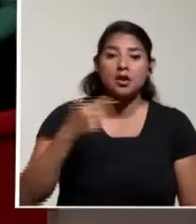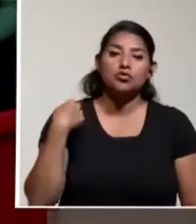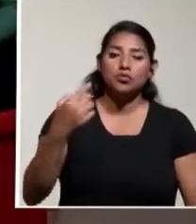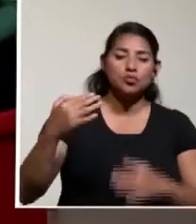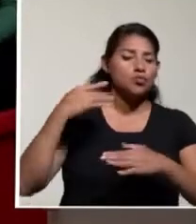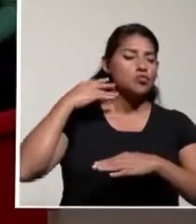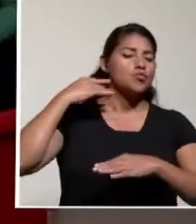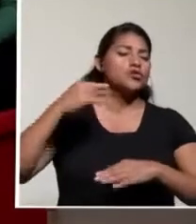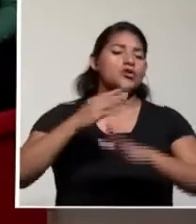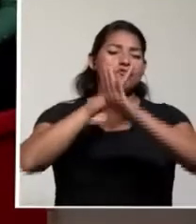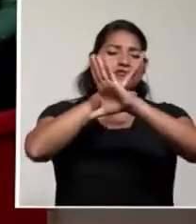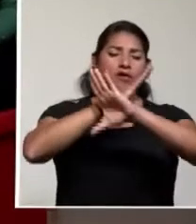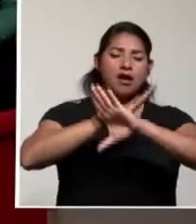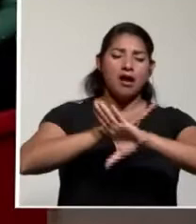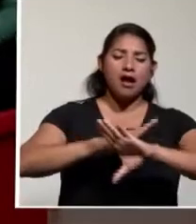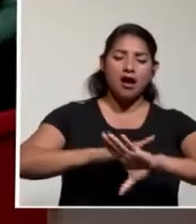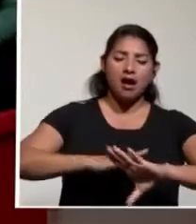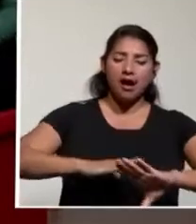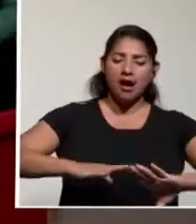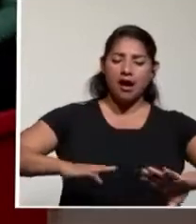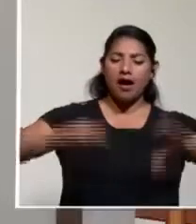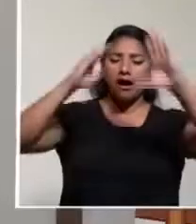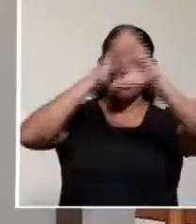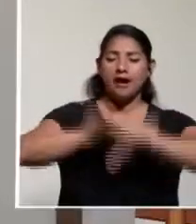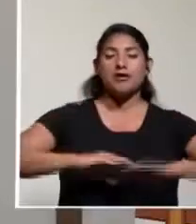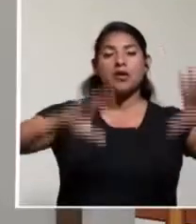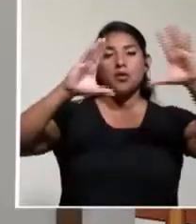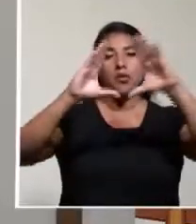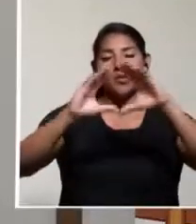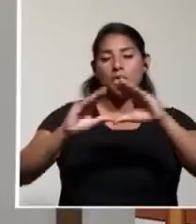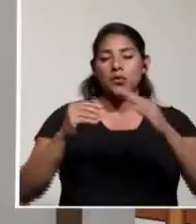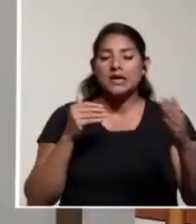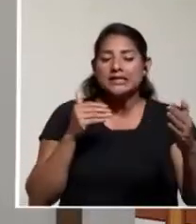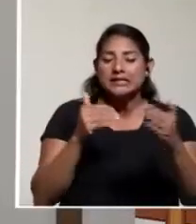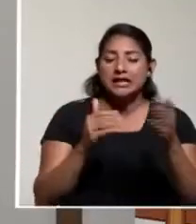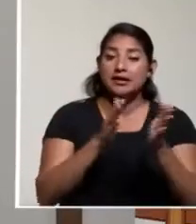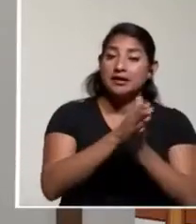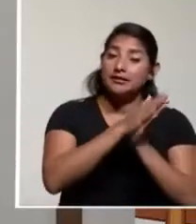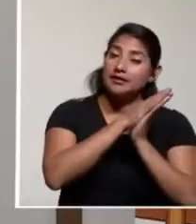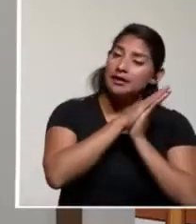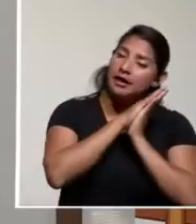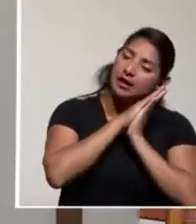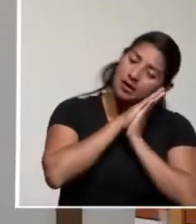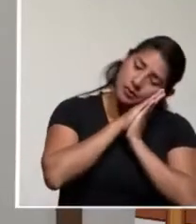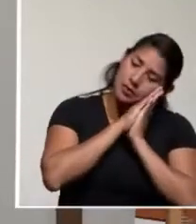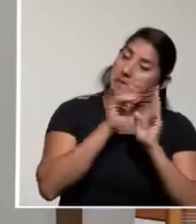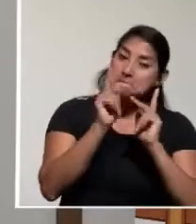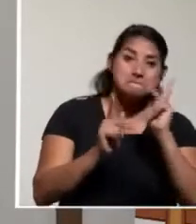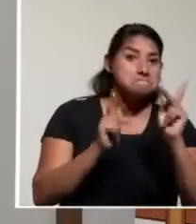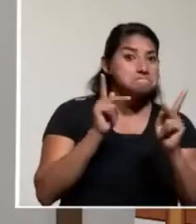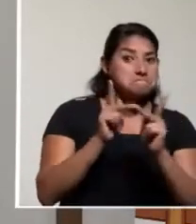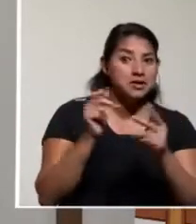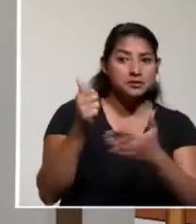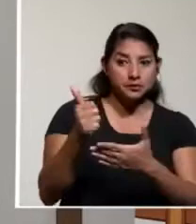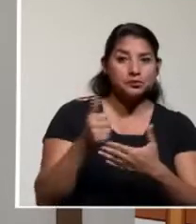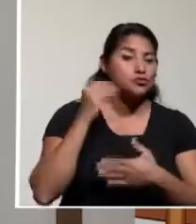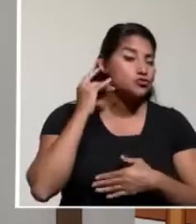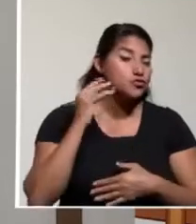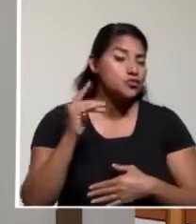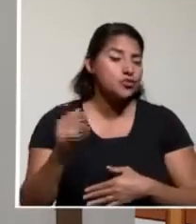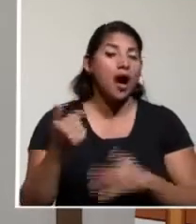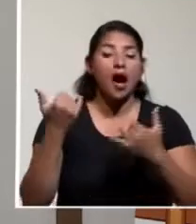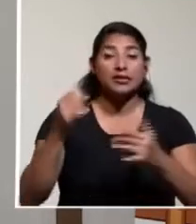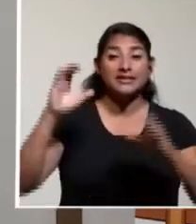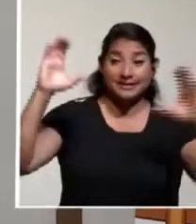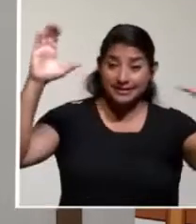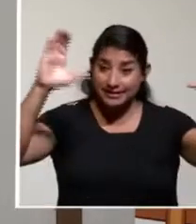relajación y ahí va a salir un montón para ya cuando nos estamos preparando para dormir y todo es perfecta. Ahorita, para celebrar